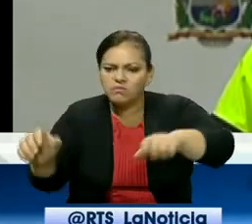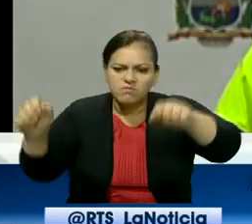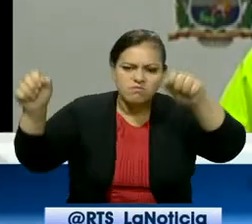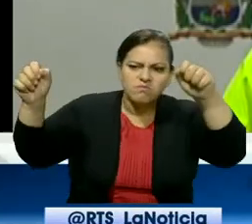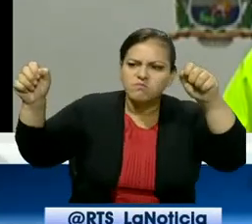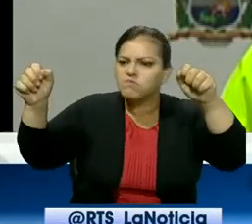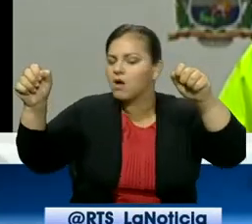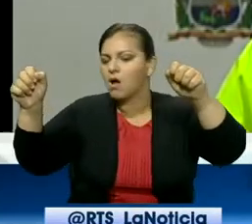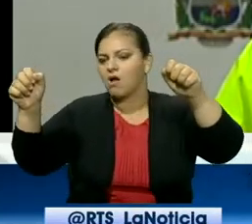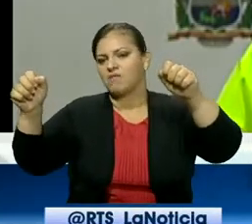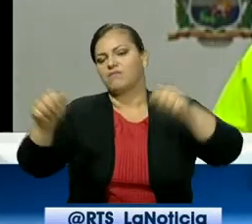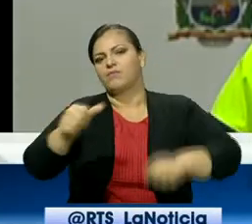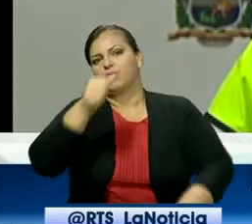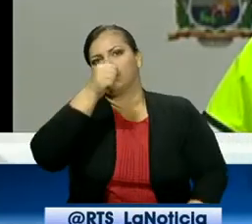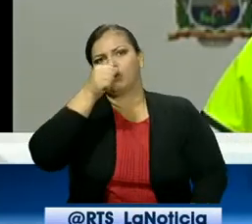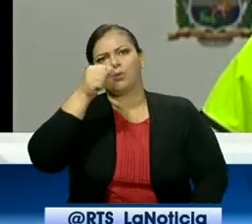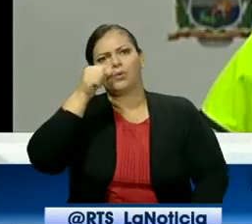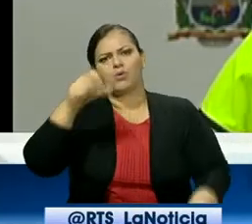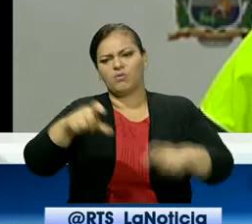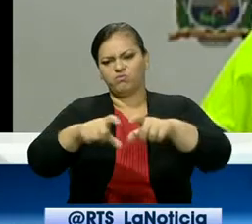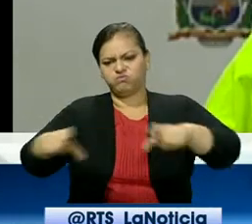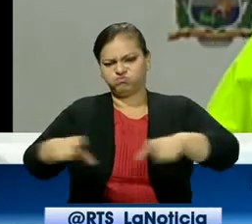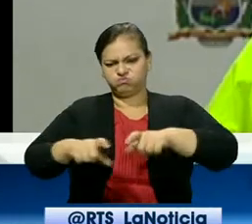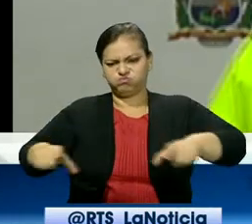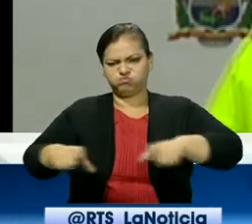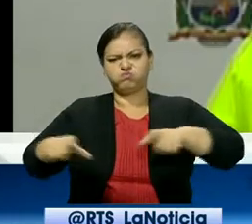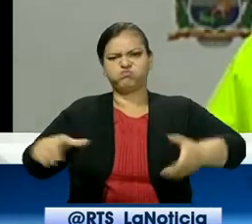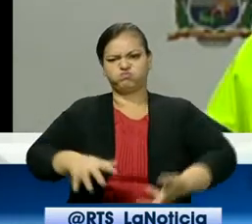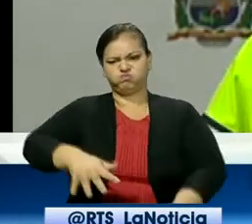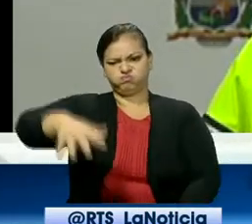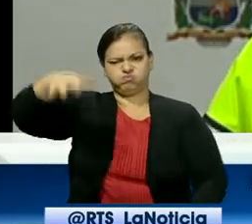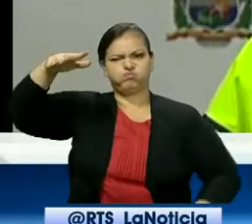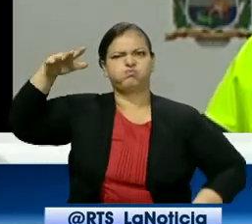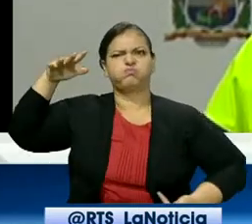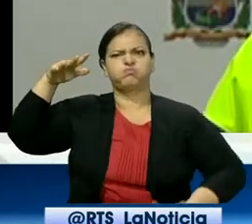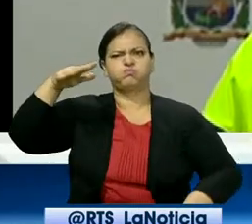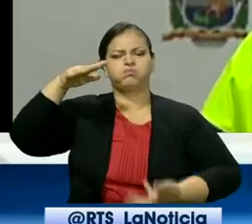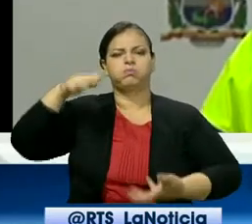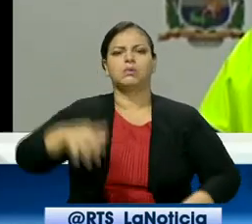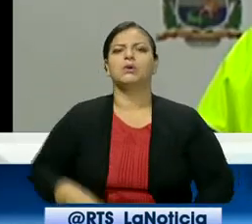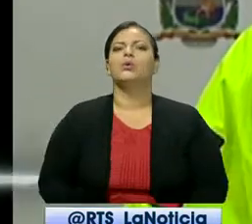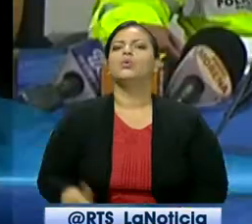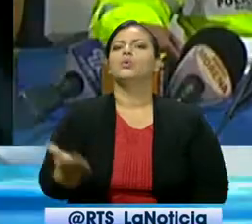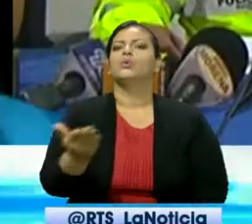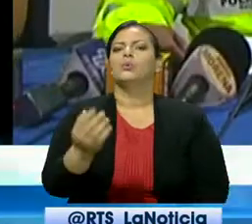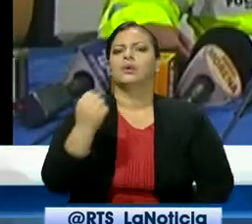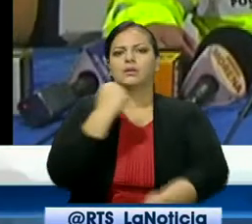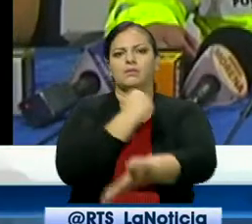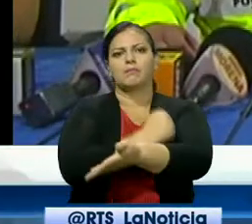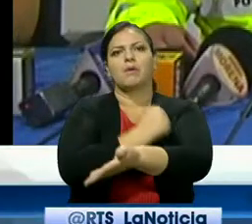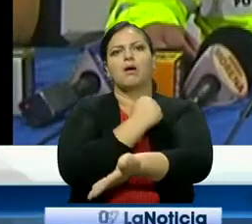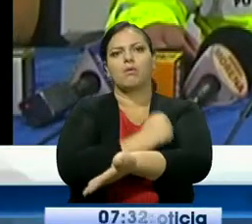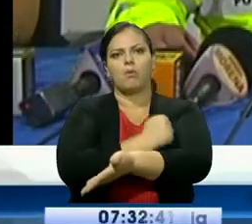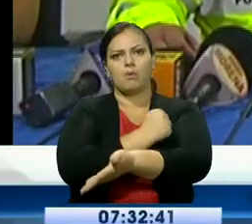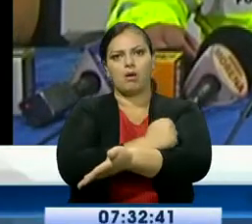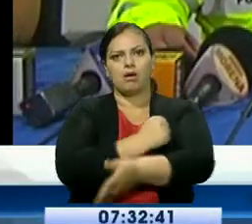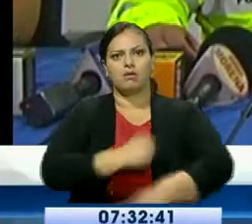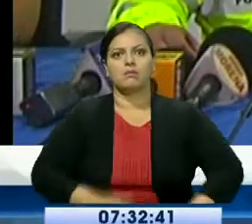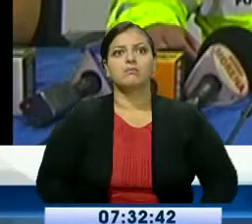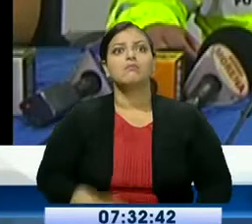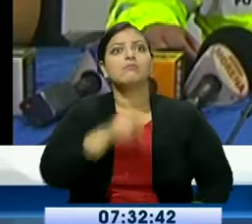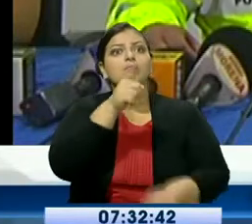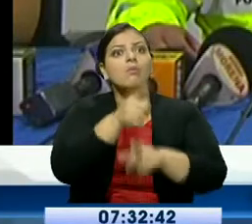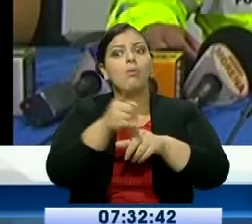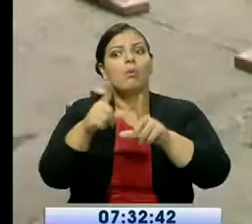sector de Guayaquil, específicamente por el terminal Pascuales, para posterior contaminar los contenedores. De esto, una organización delictiva